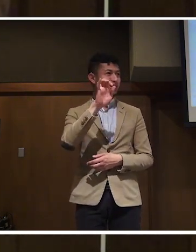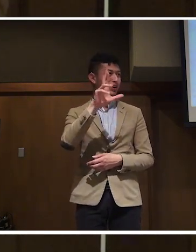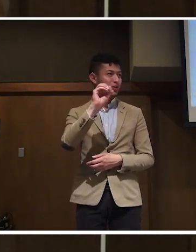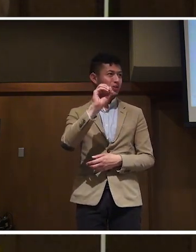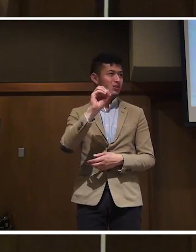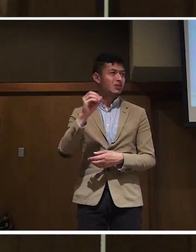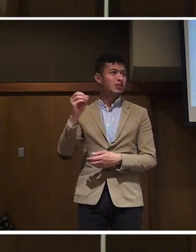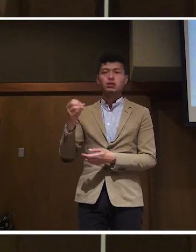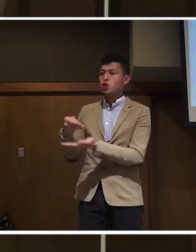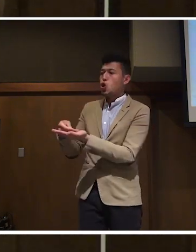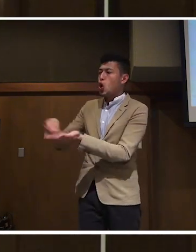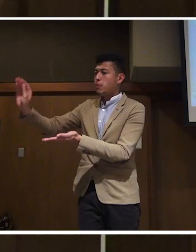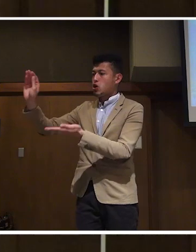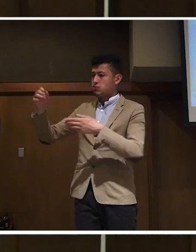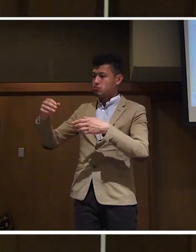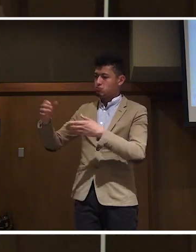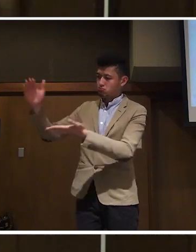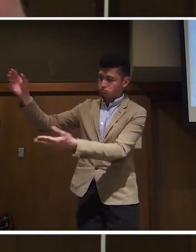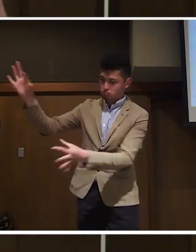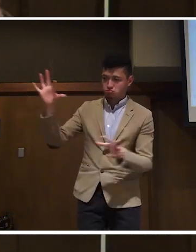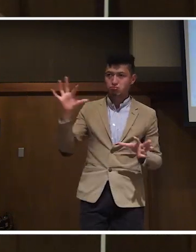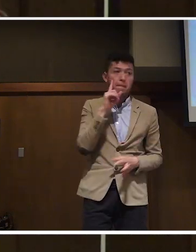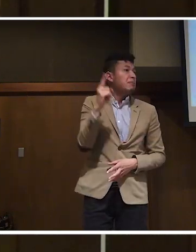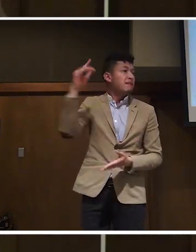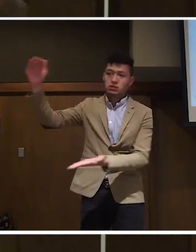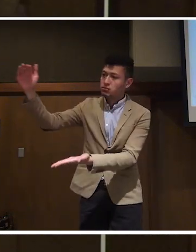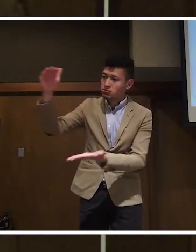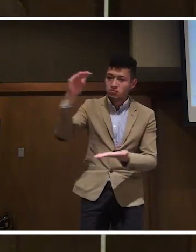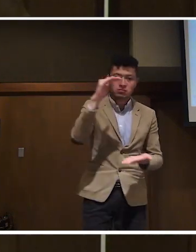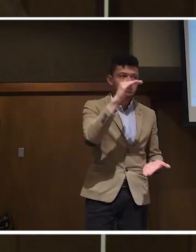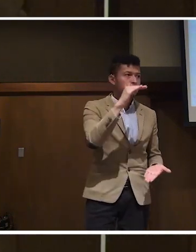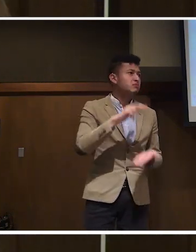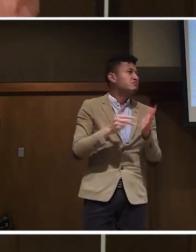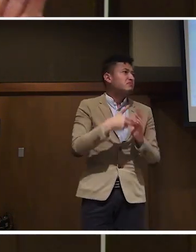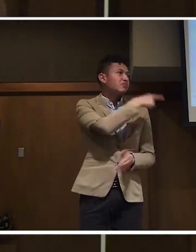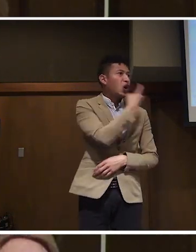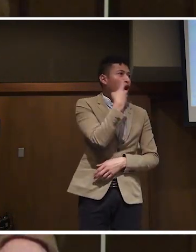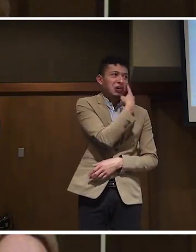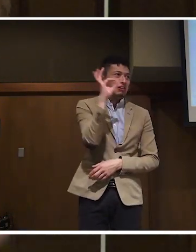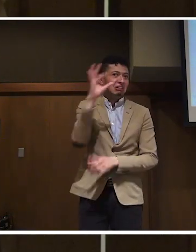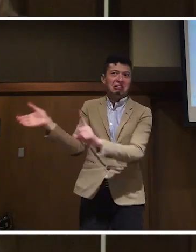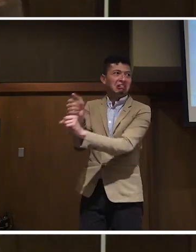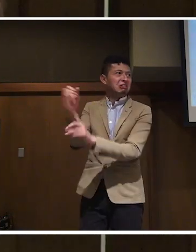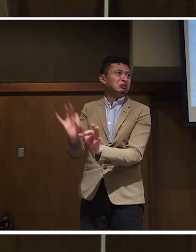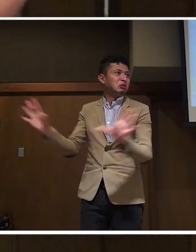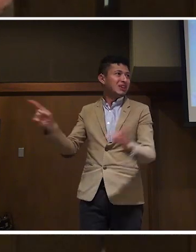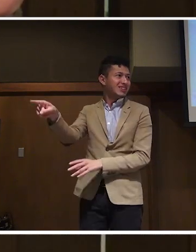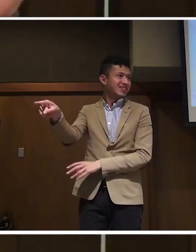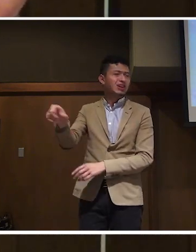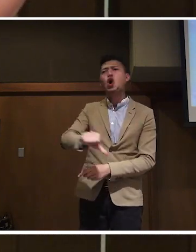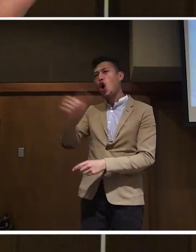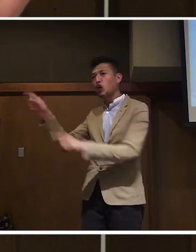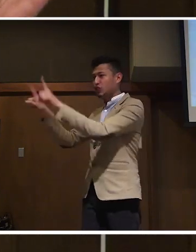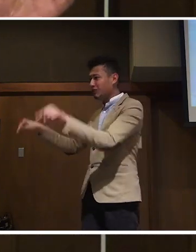violencia de Obregón. Tal vez el cuadro icónico del siglo XX en Colombia también es muy significativo. Y hay muchos otros cuadros